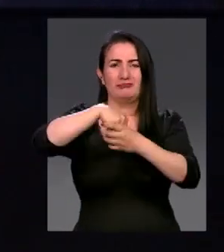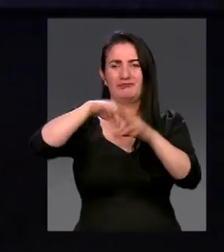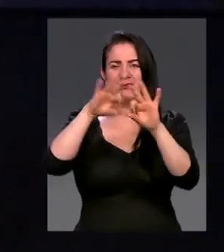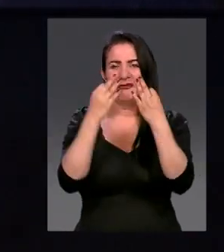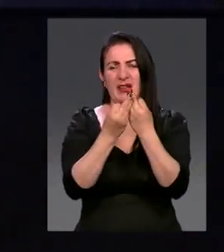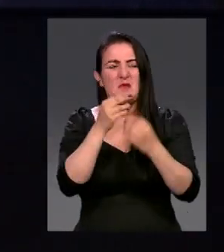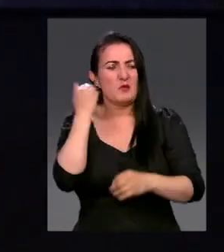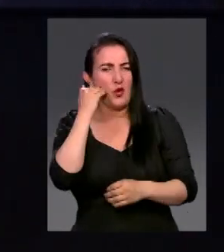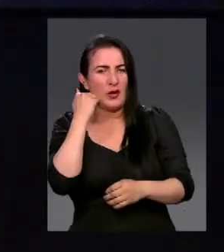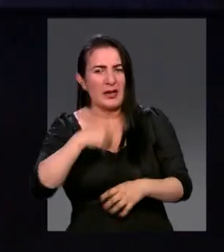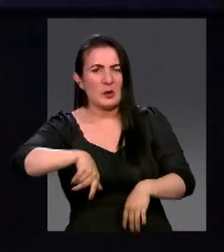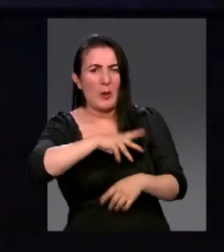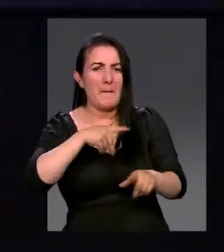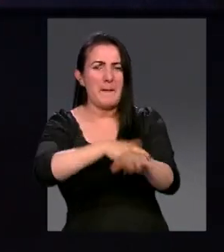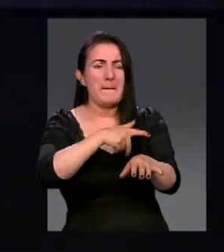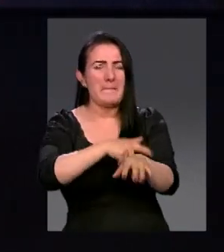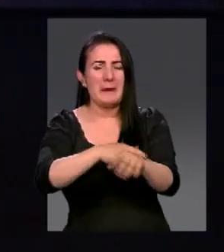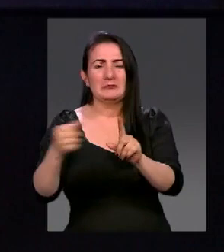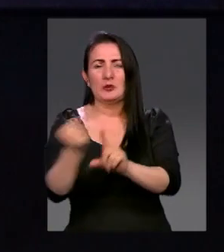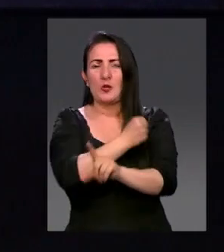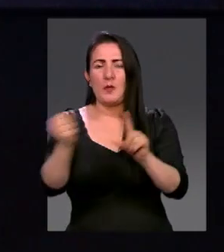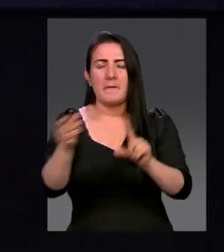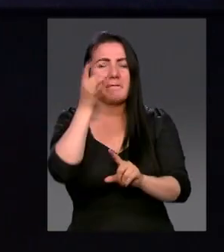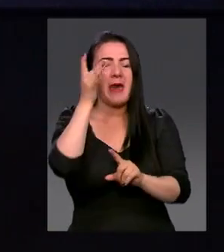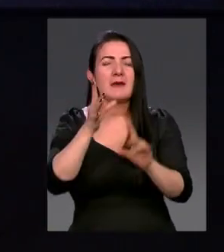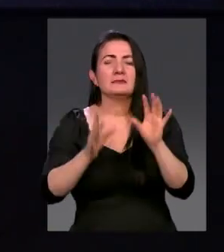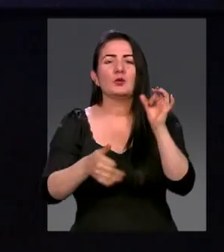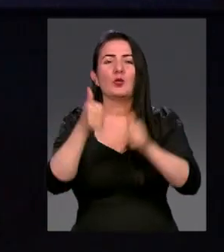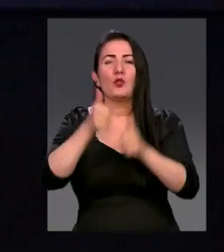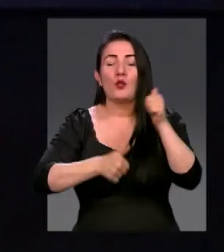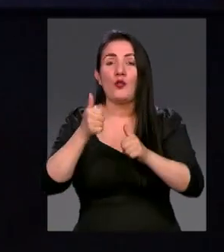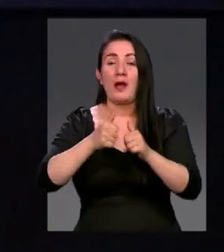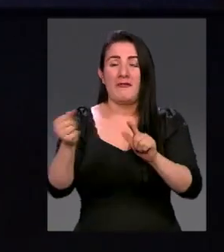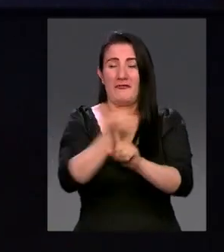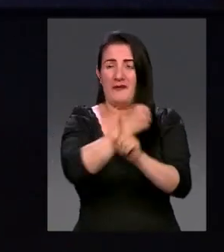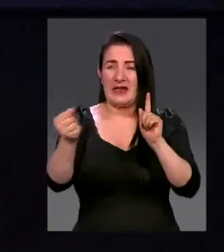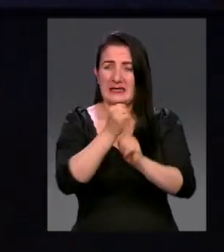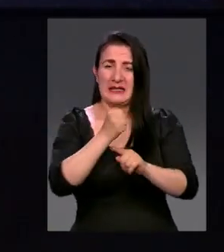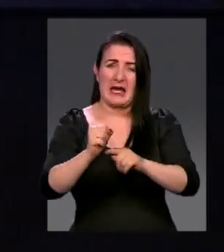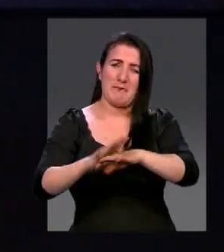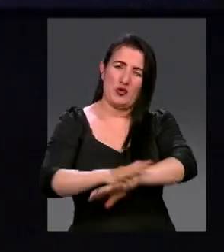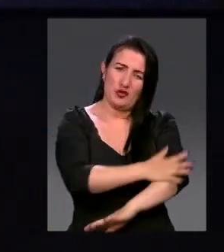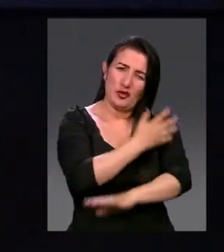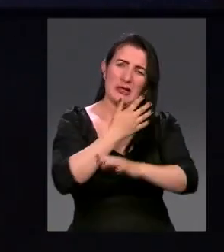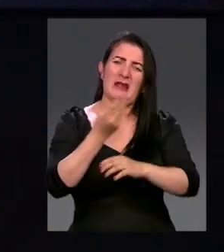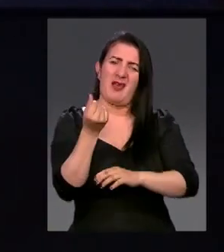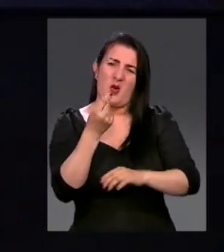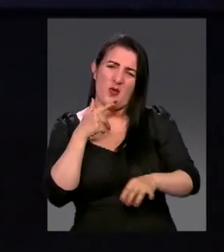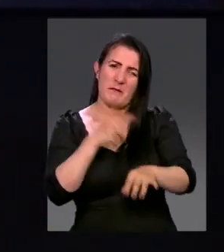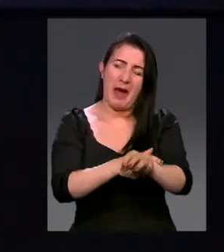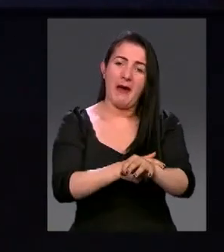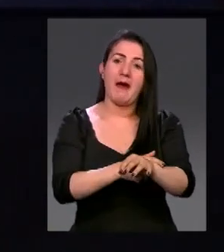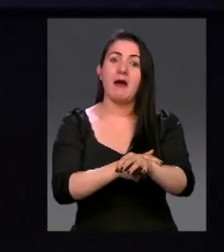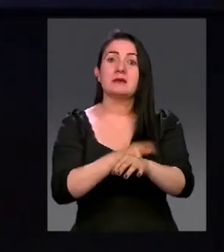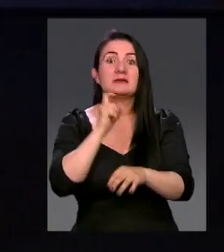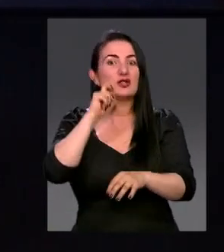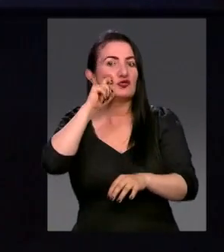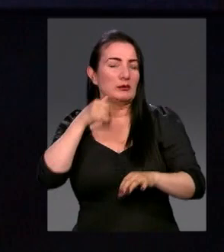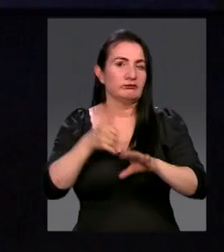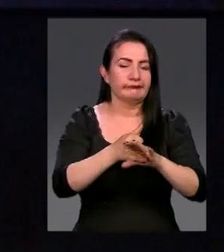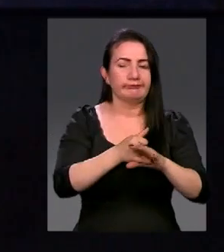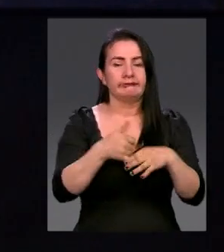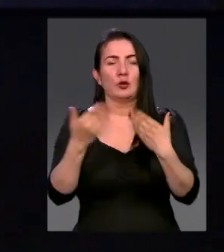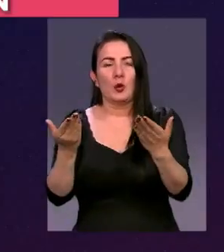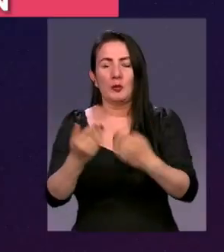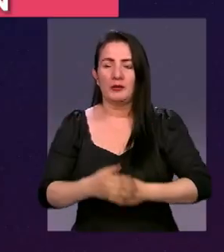a mujeres en nuestra ciudad. Los tipos de agresiones más frecuentes son la física, la emocional, la económica y la sexual.